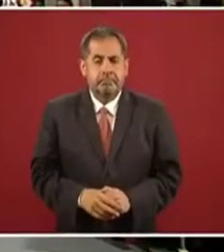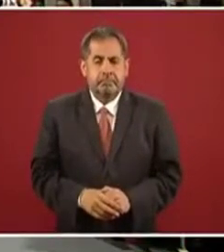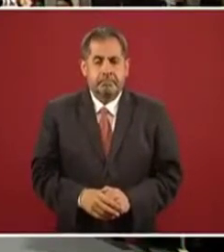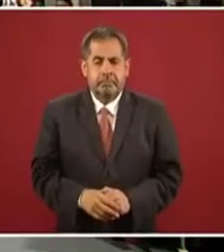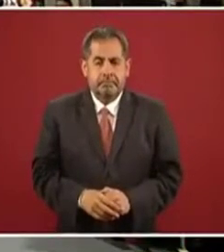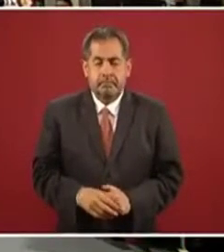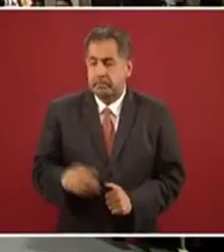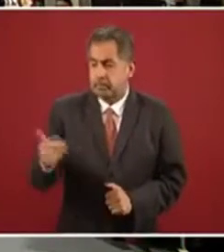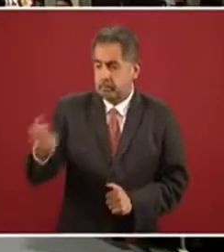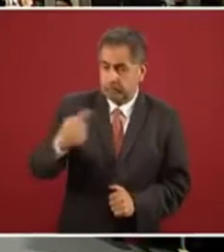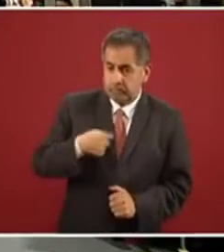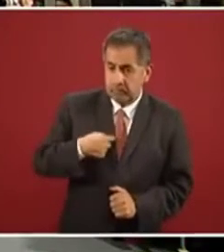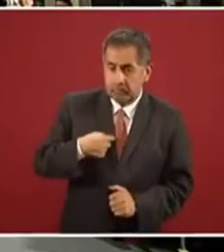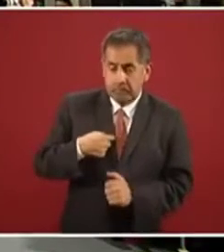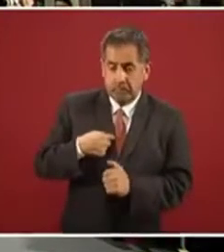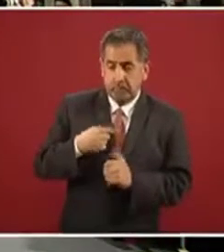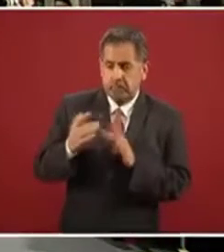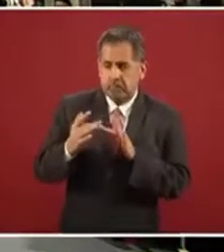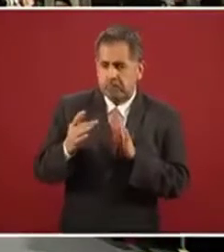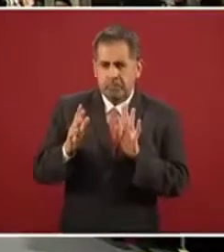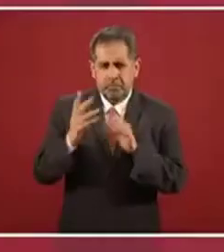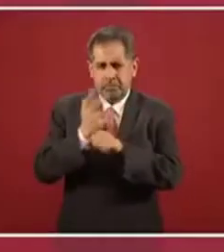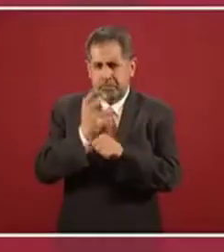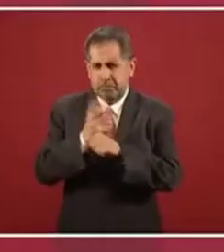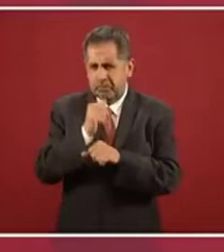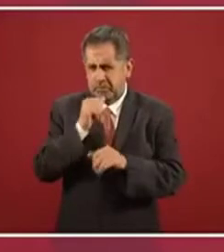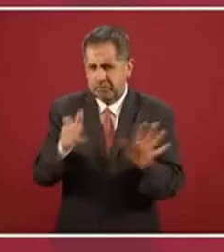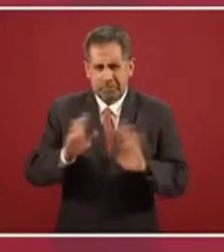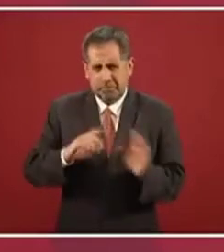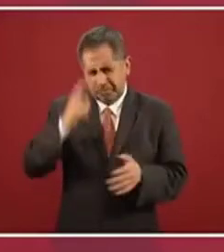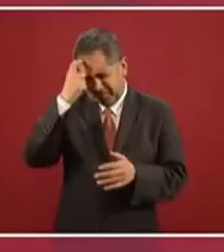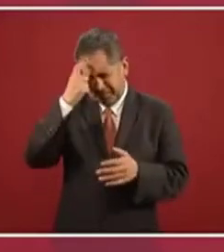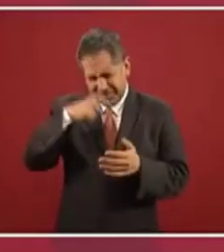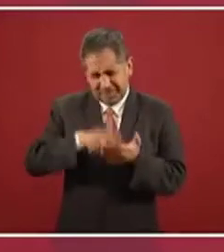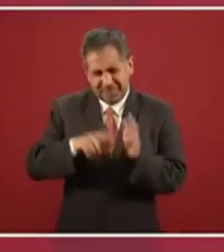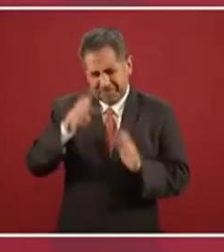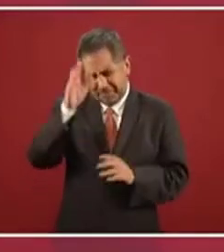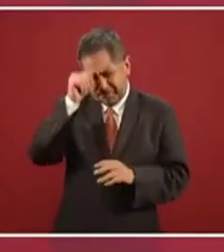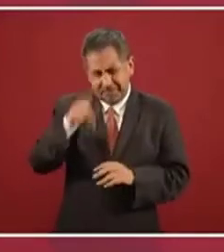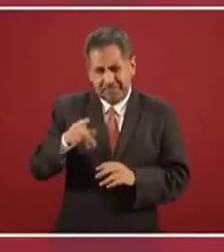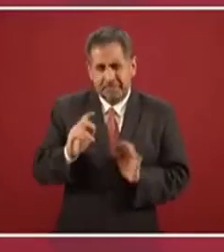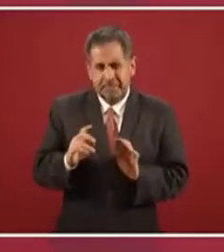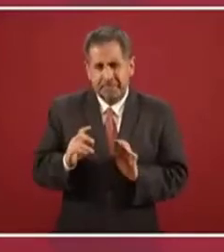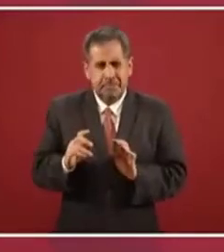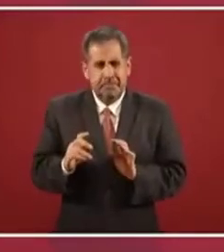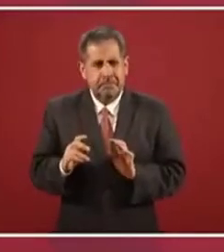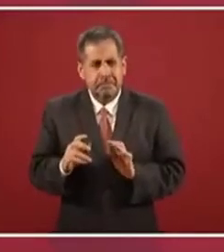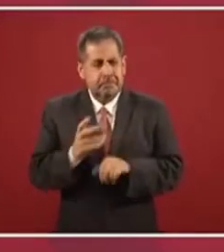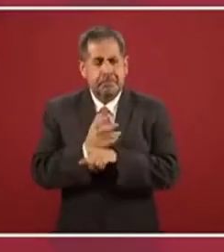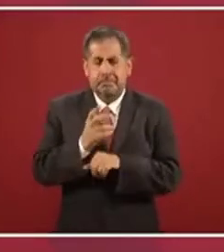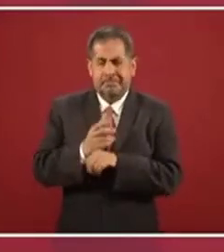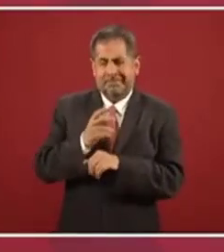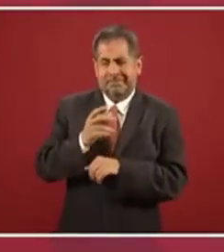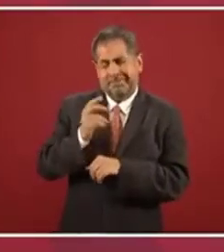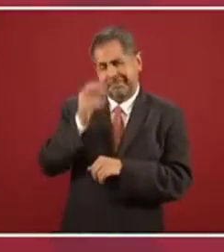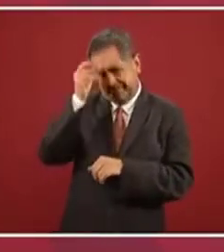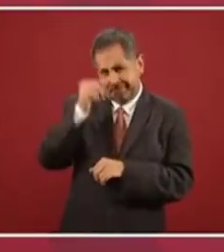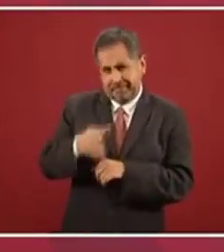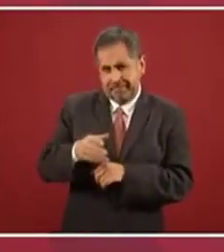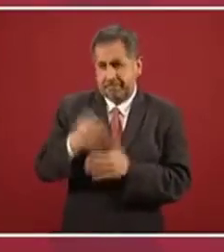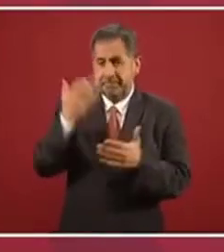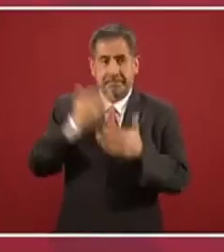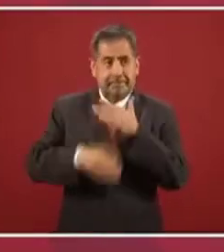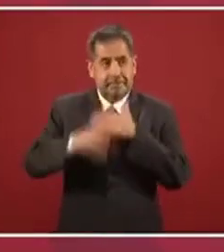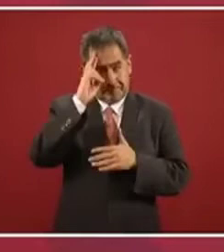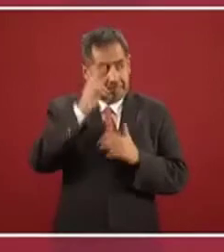No tenemos ninguna comunicación. Yo no creo que Estados Unidos estuviera de acuerdo con que se trate de violentar un recinto